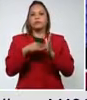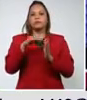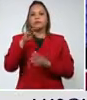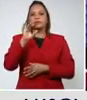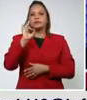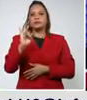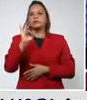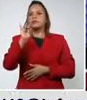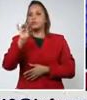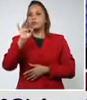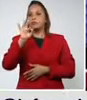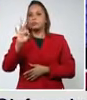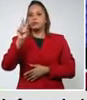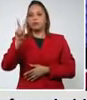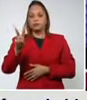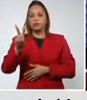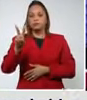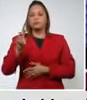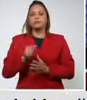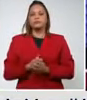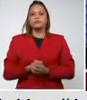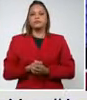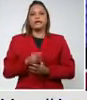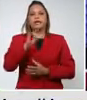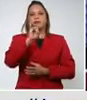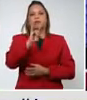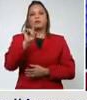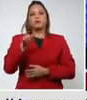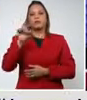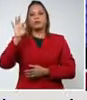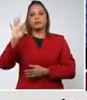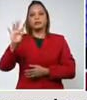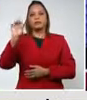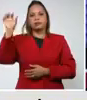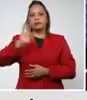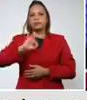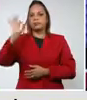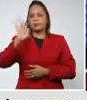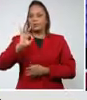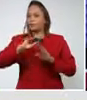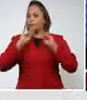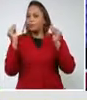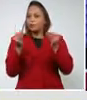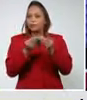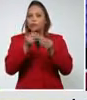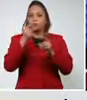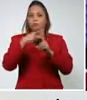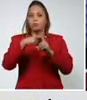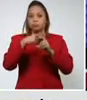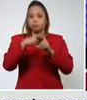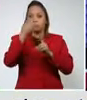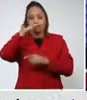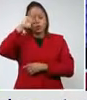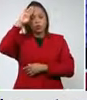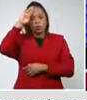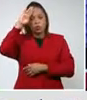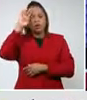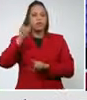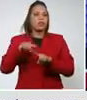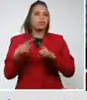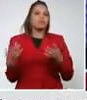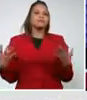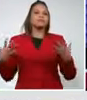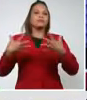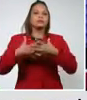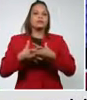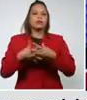4.782, o sea, el 9,3% de los casos que se han diagnosticado en nuestro país, pues han estado relacionados